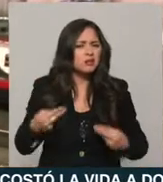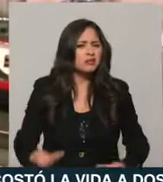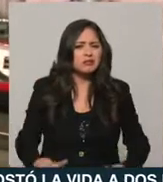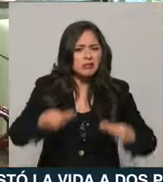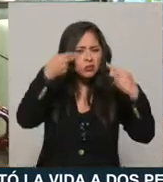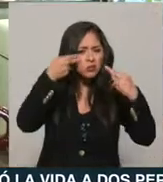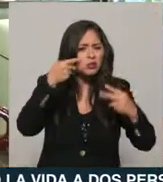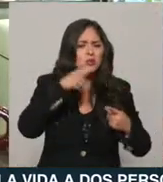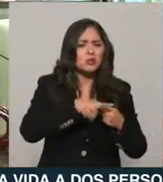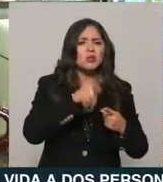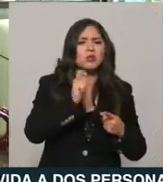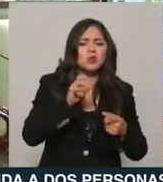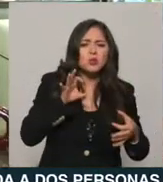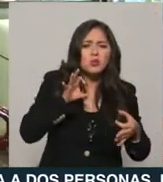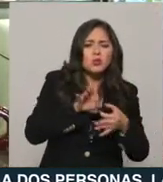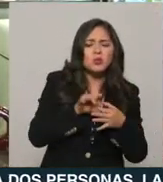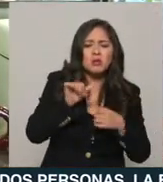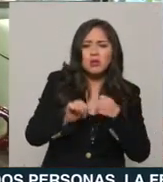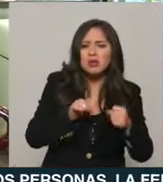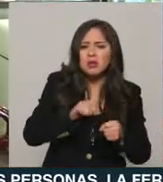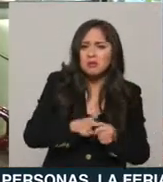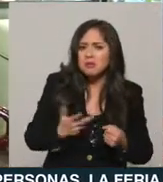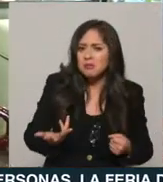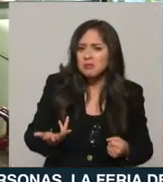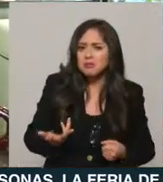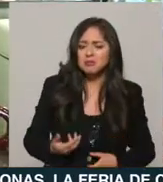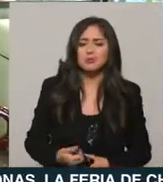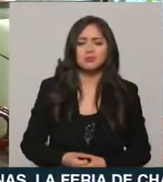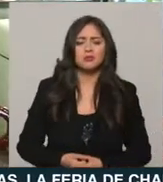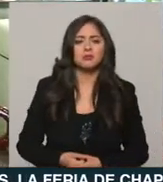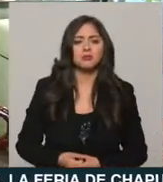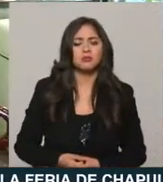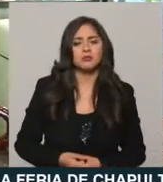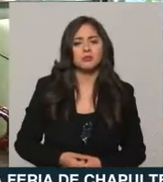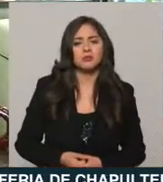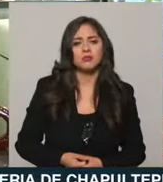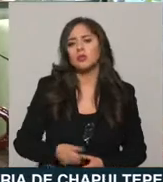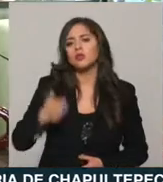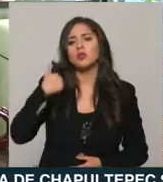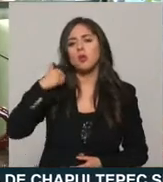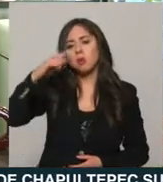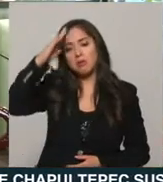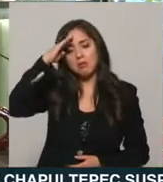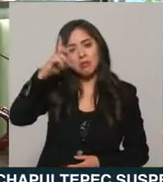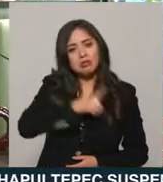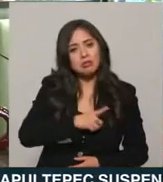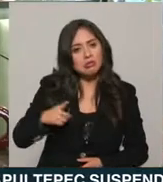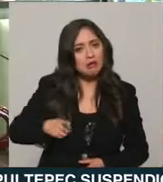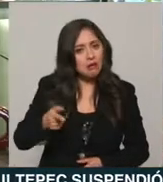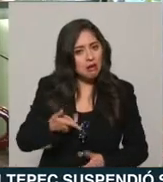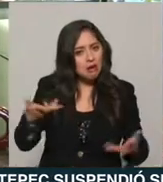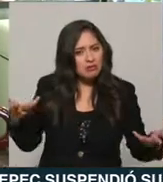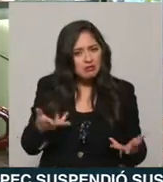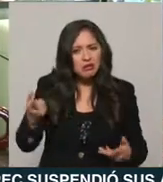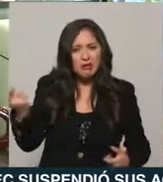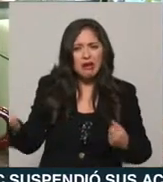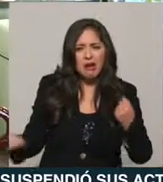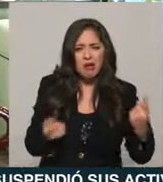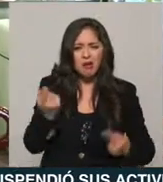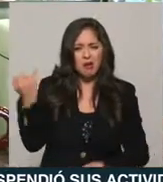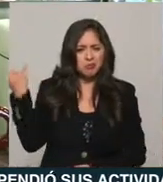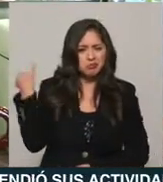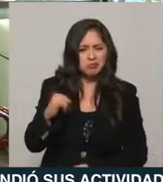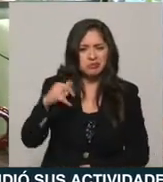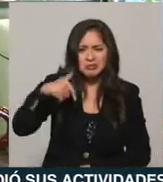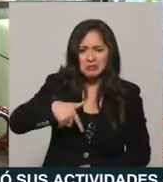friendly? Lo que debemos de hacer es pues esto, ¿no? Yo creo que es una verdadera tontería que en